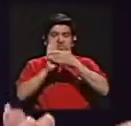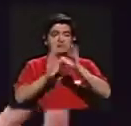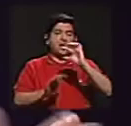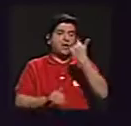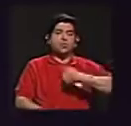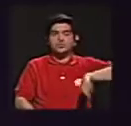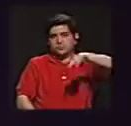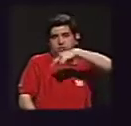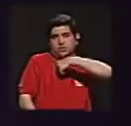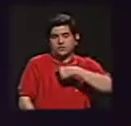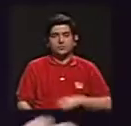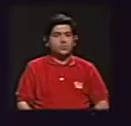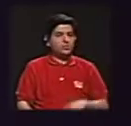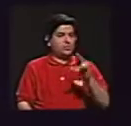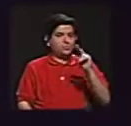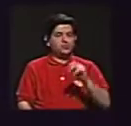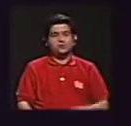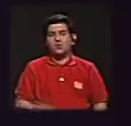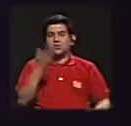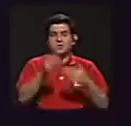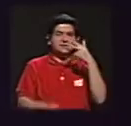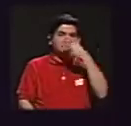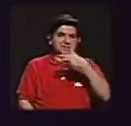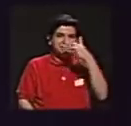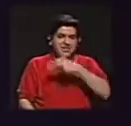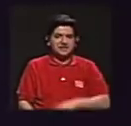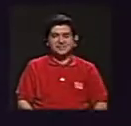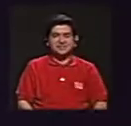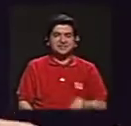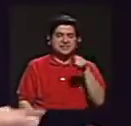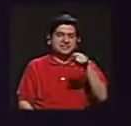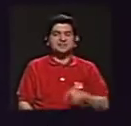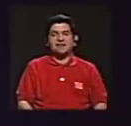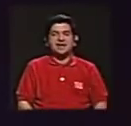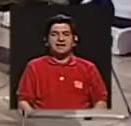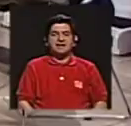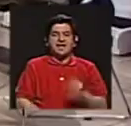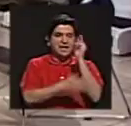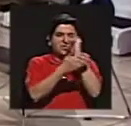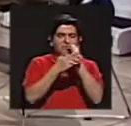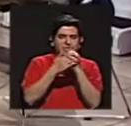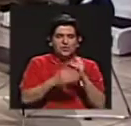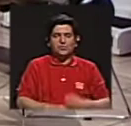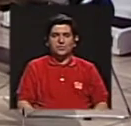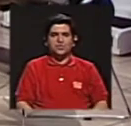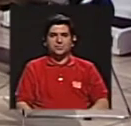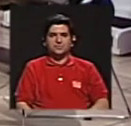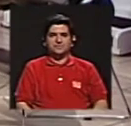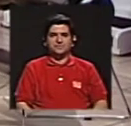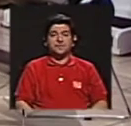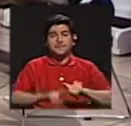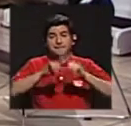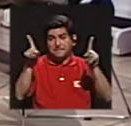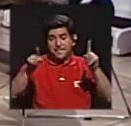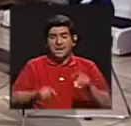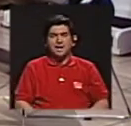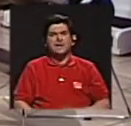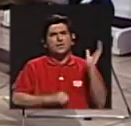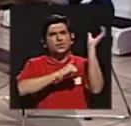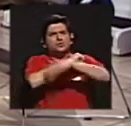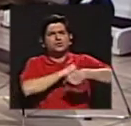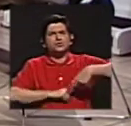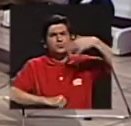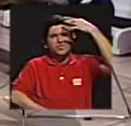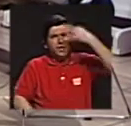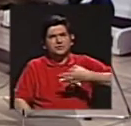metidos en entre los chistes de los Melaza y Mafalda, muy simbólicamente. Pero está la censura que para mí